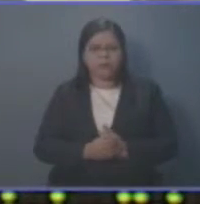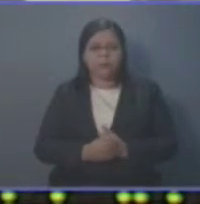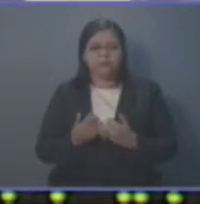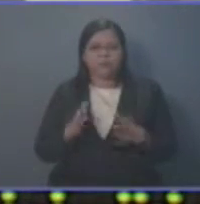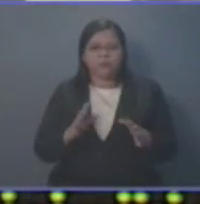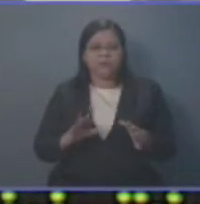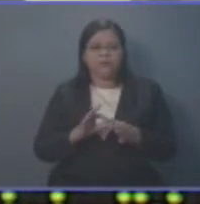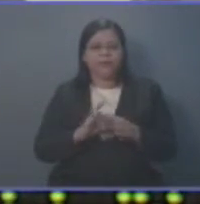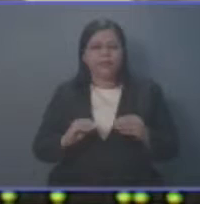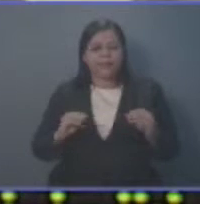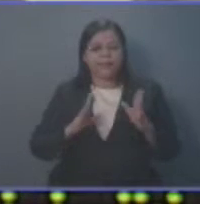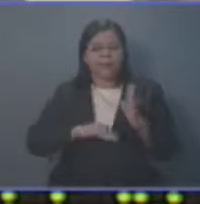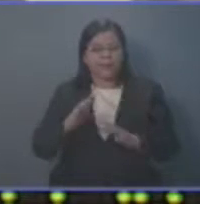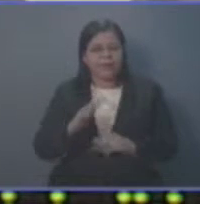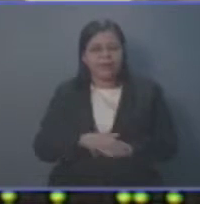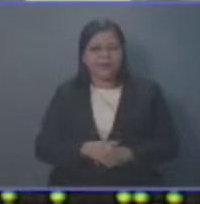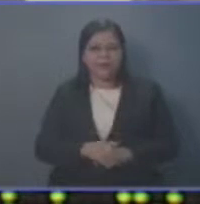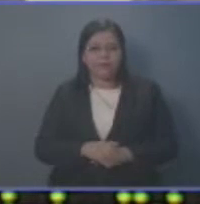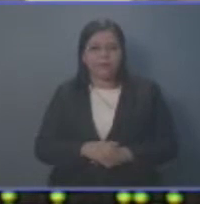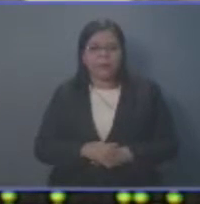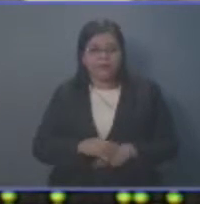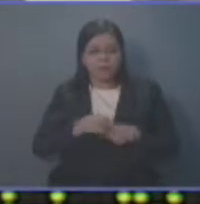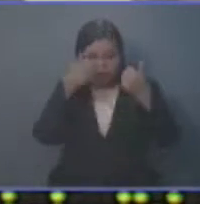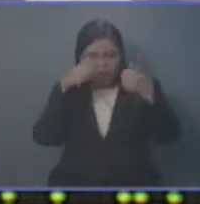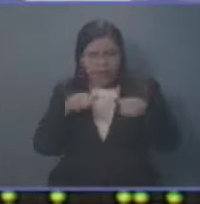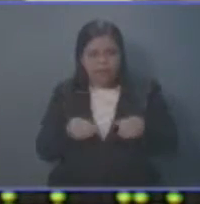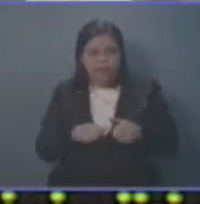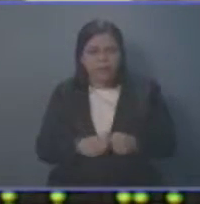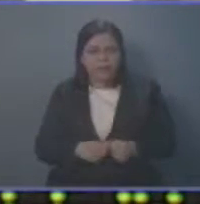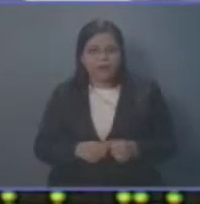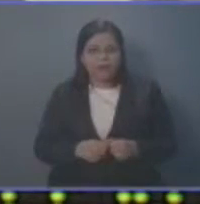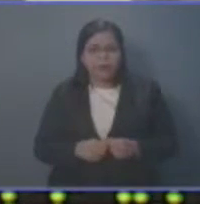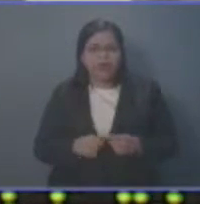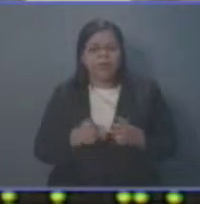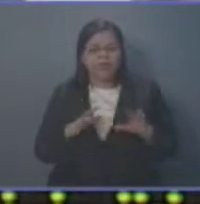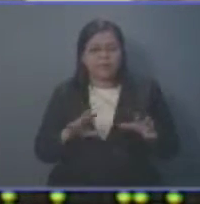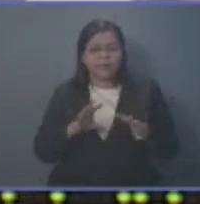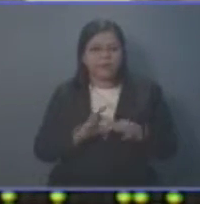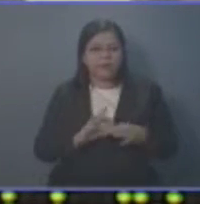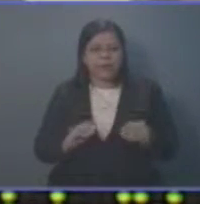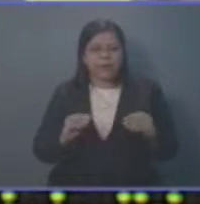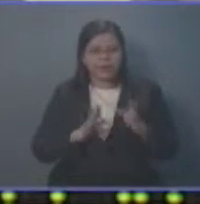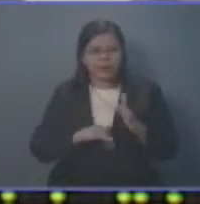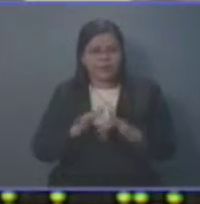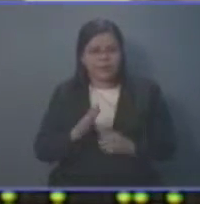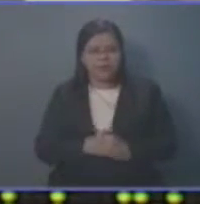Salón Azul del Palacio Legislativo San Salvador a los... Leído el presente decreto, señor presidente.